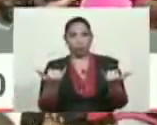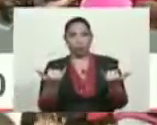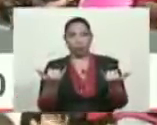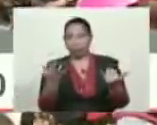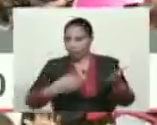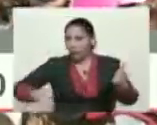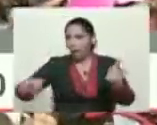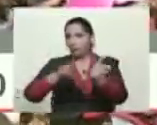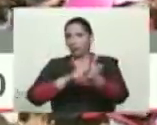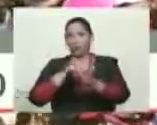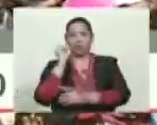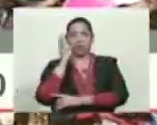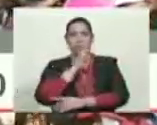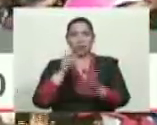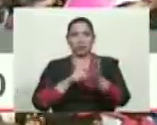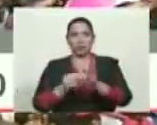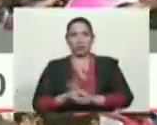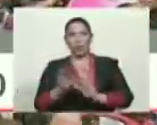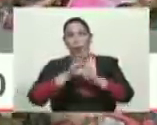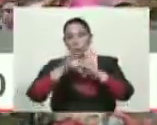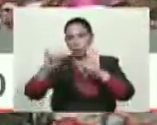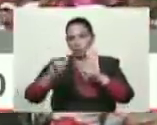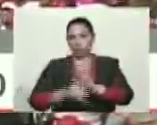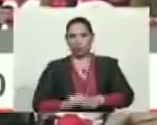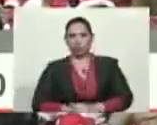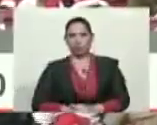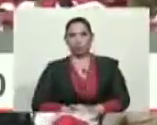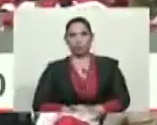ratificado por la Asamblea Nacional Constituyente.